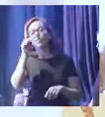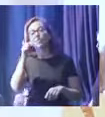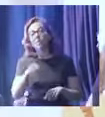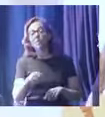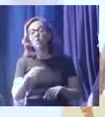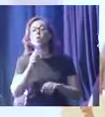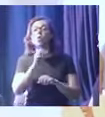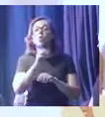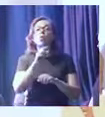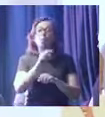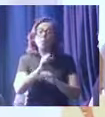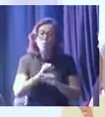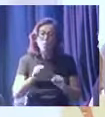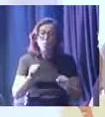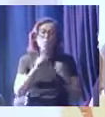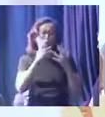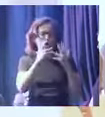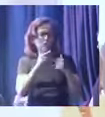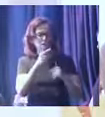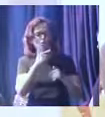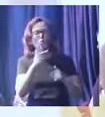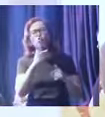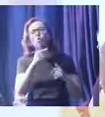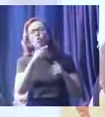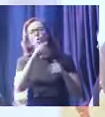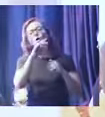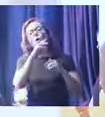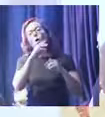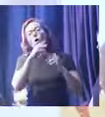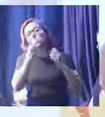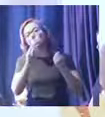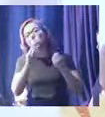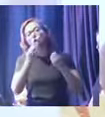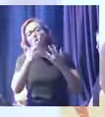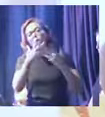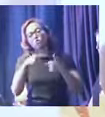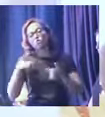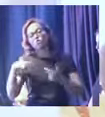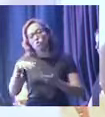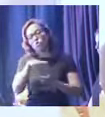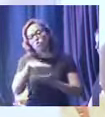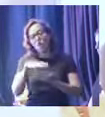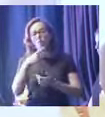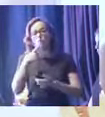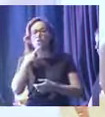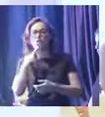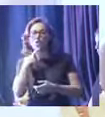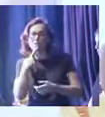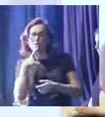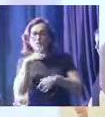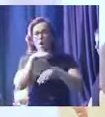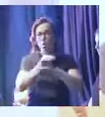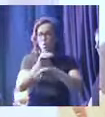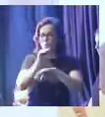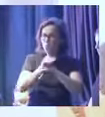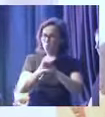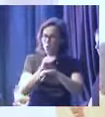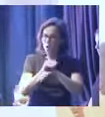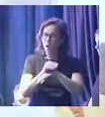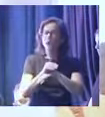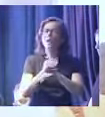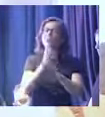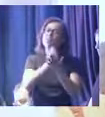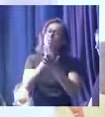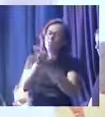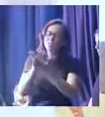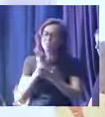en condiciones, por su organización política, por su organización social, por su nivel cultural, por la solidaridad